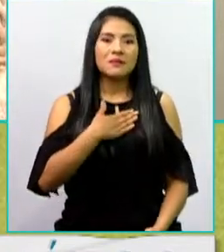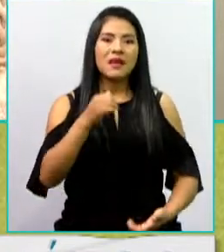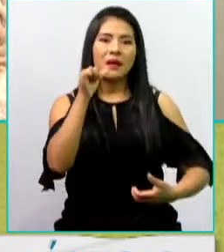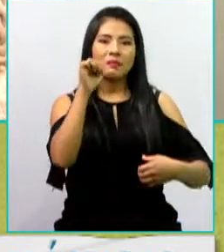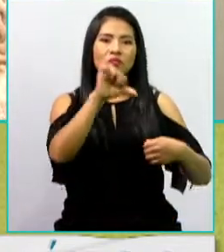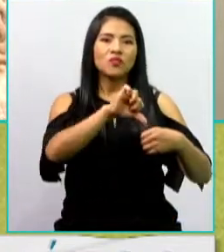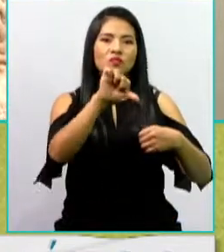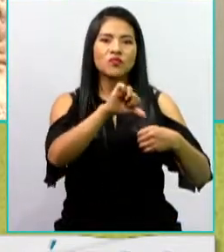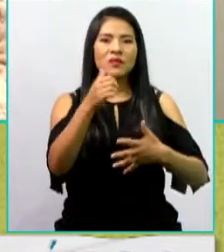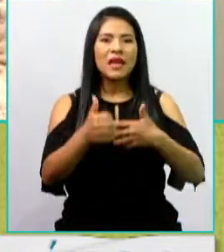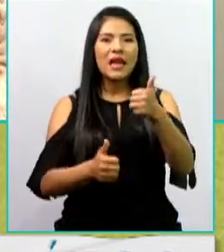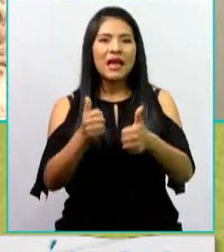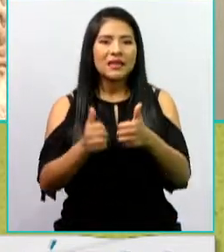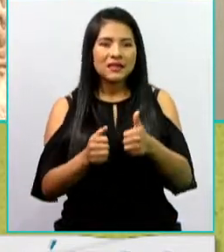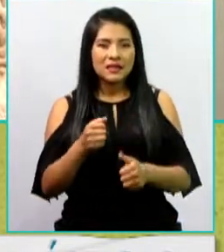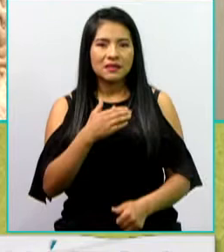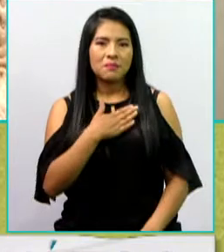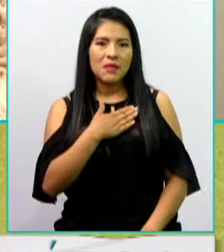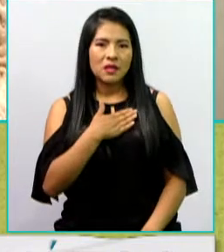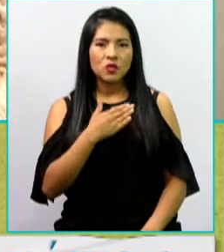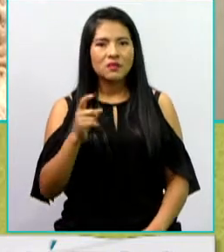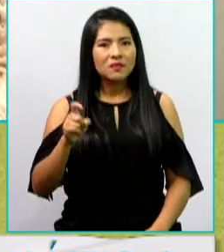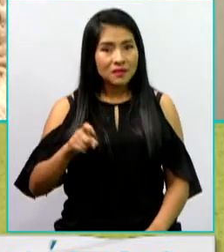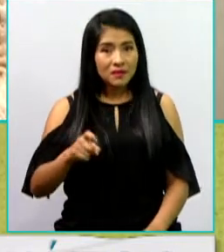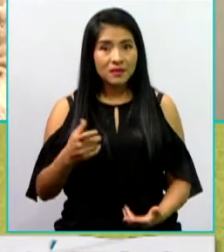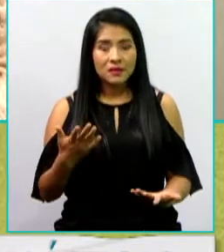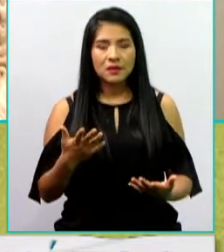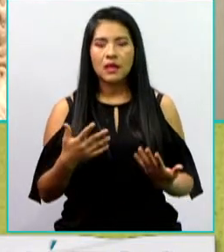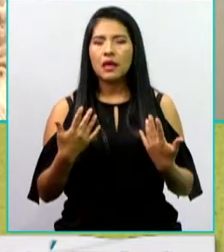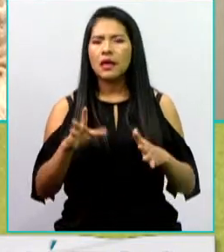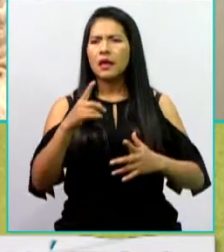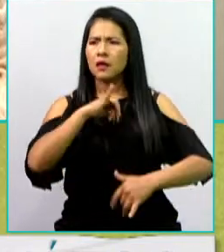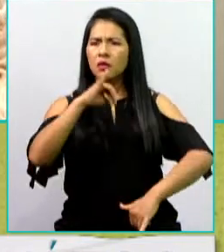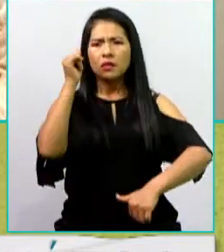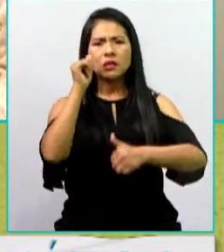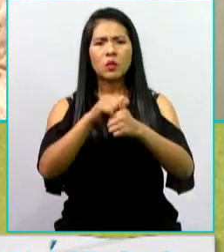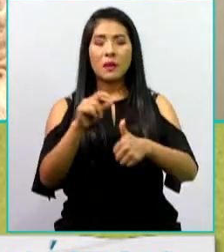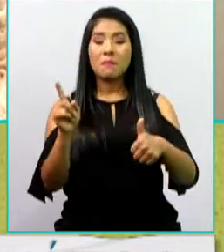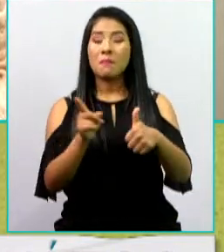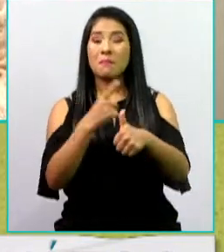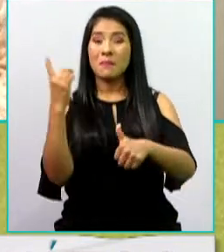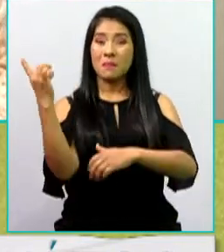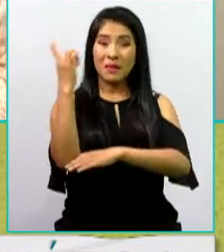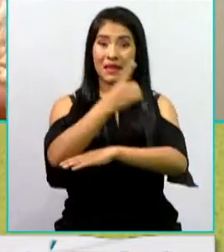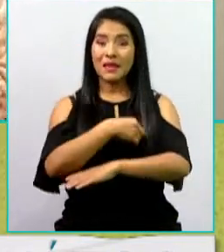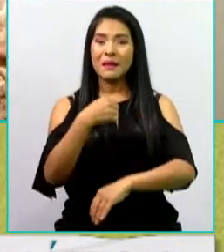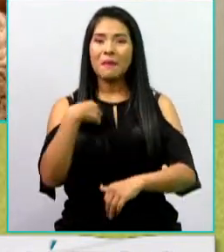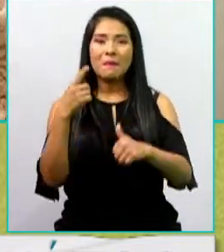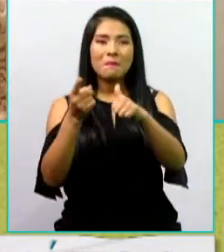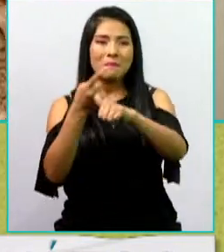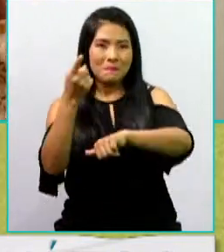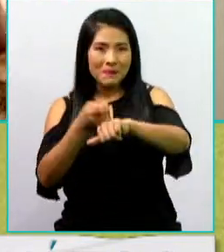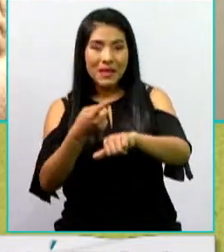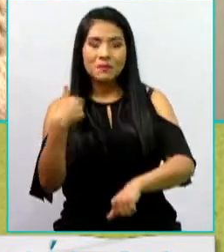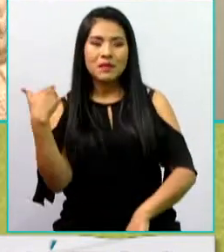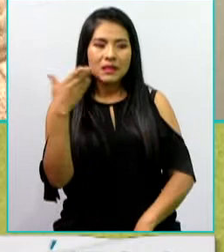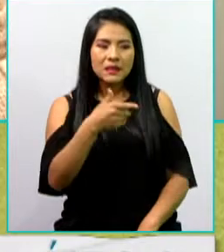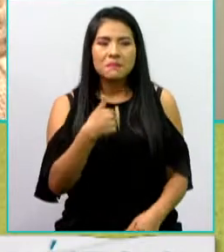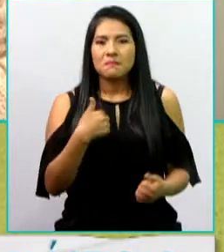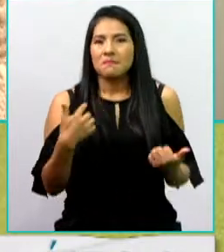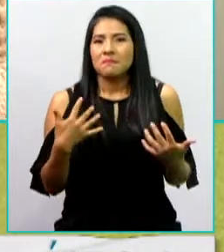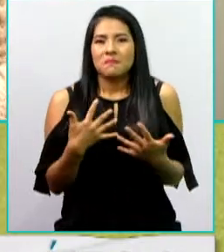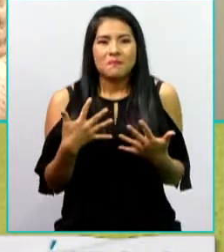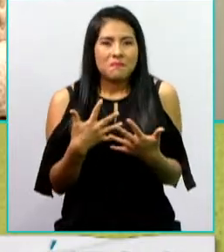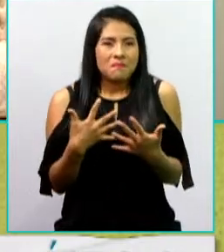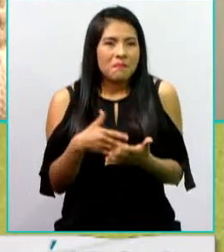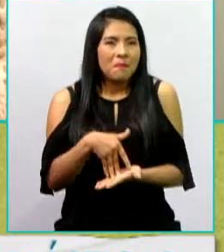Sí. Entonces, claro que el primer día de clases me tenía miedo,